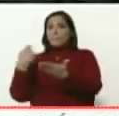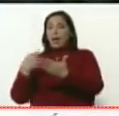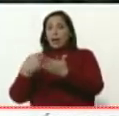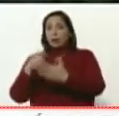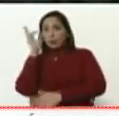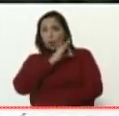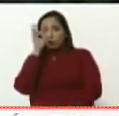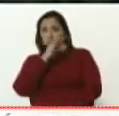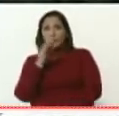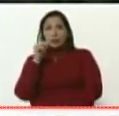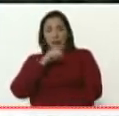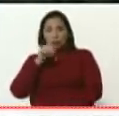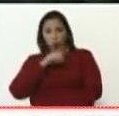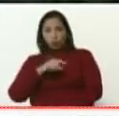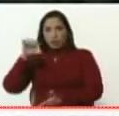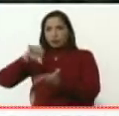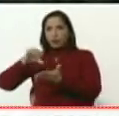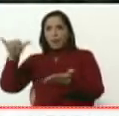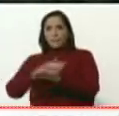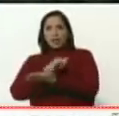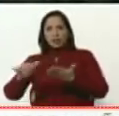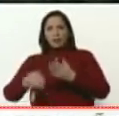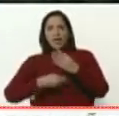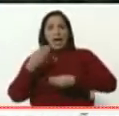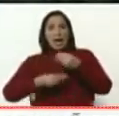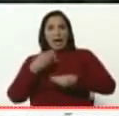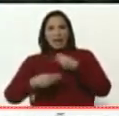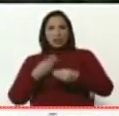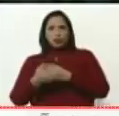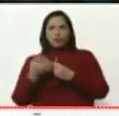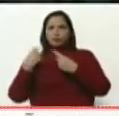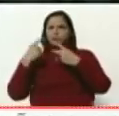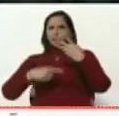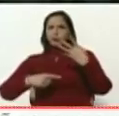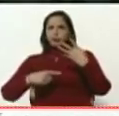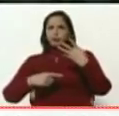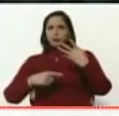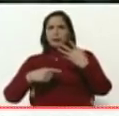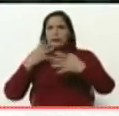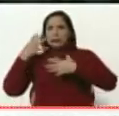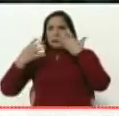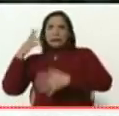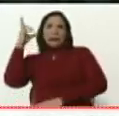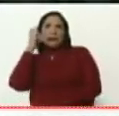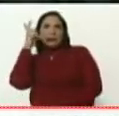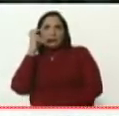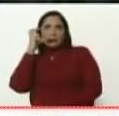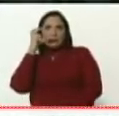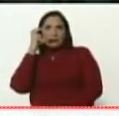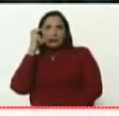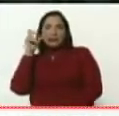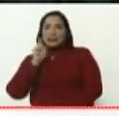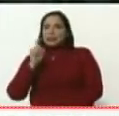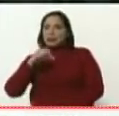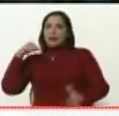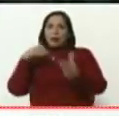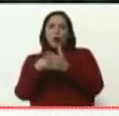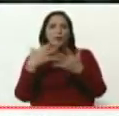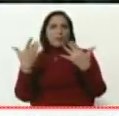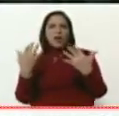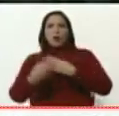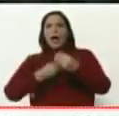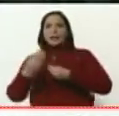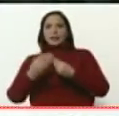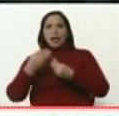la ciudad de Miami, han generado tal cantidad de ruidos y escándalos que necesitaban un golpe de mano para tratar